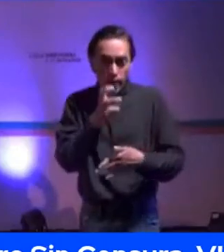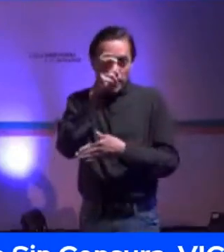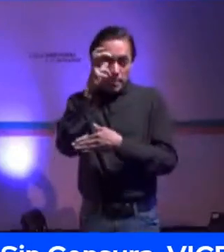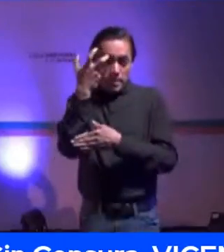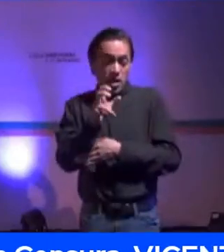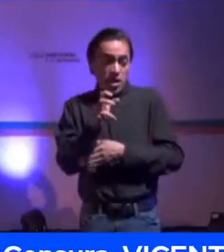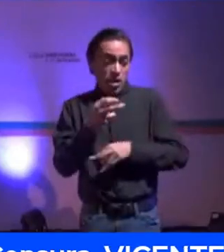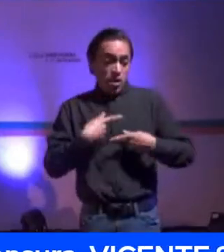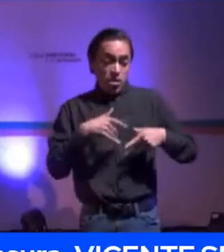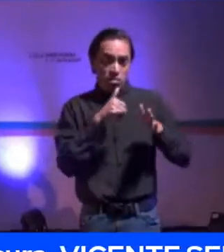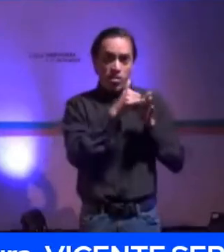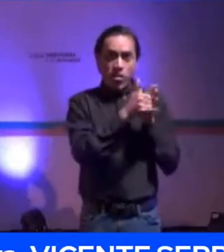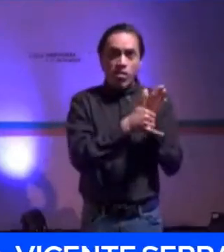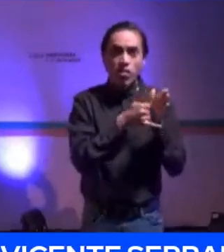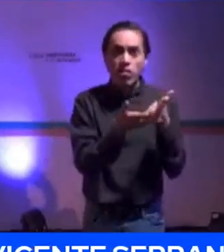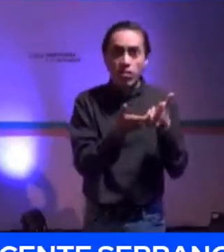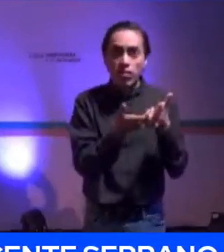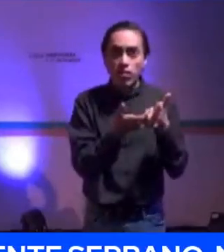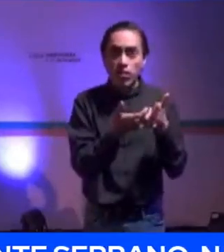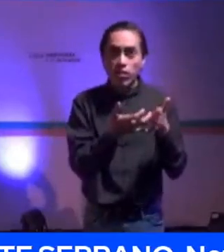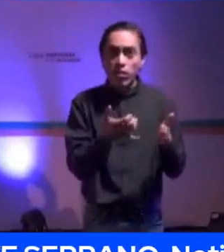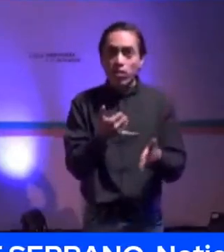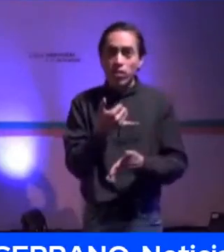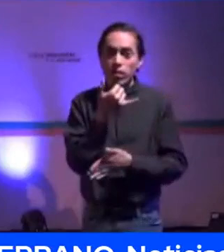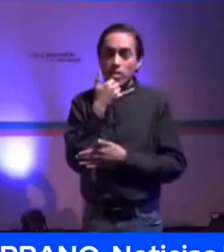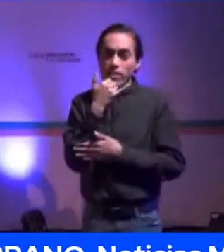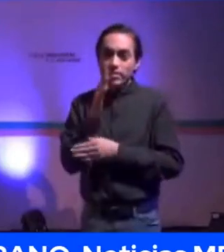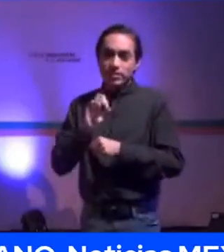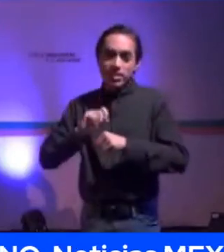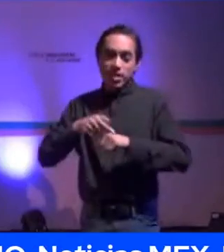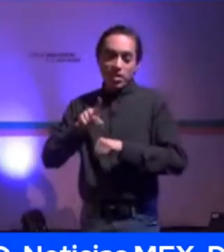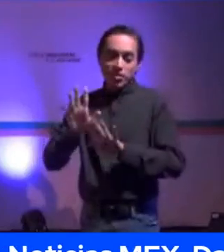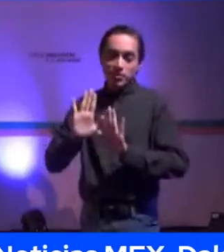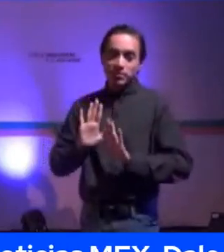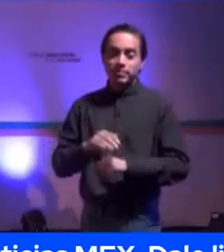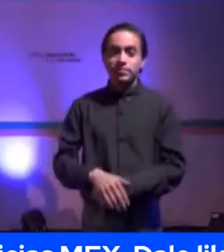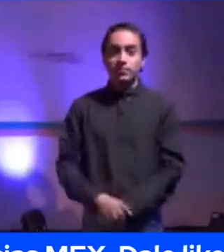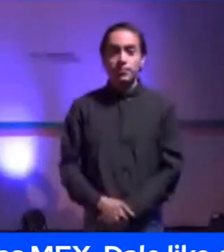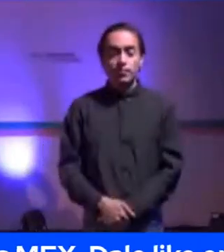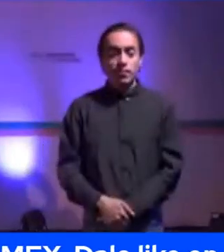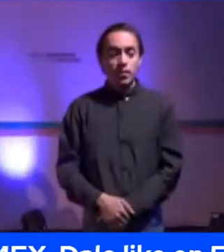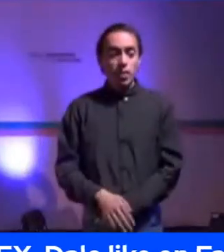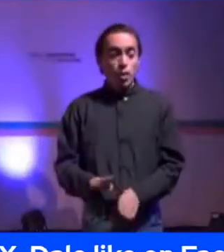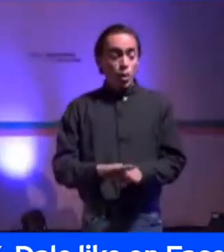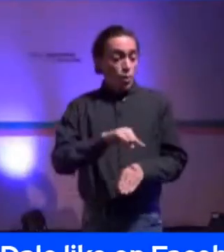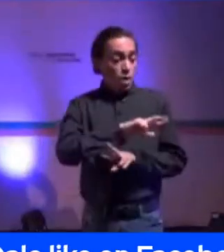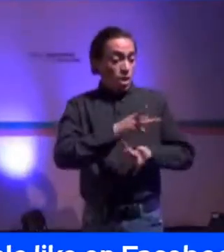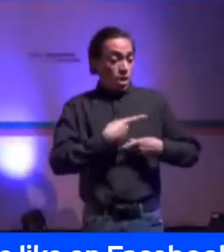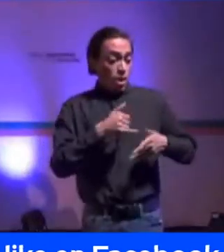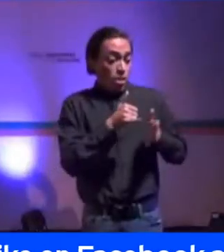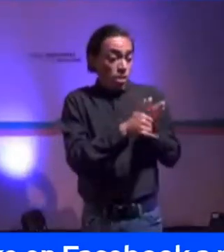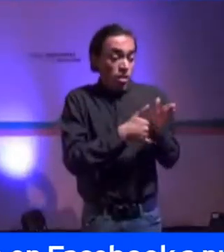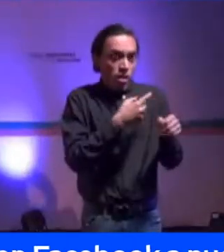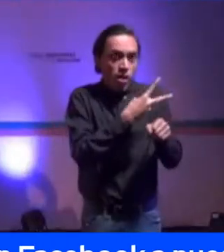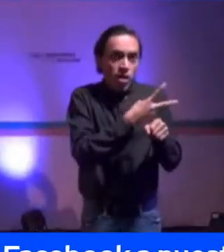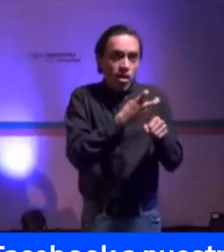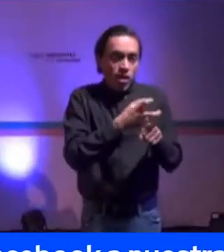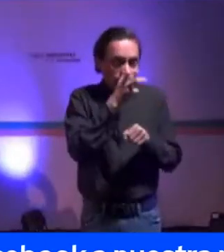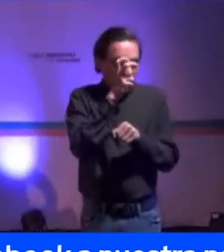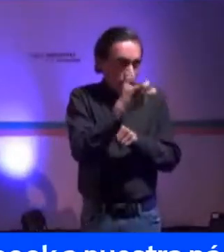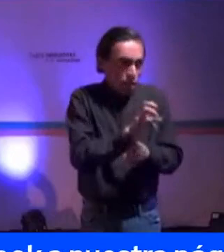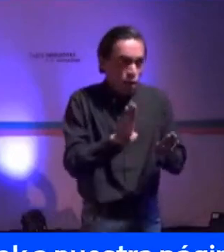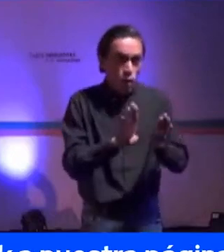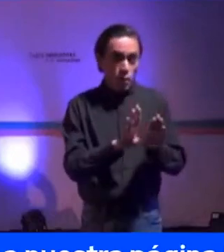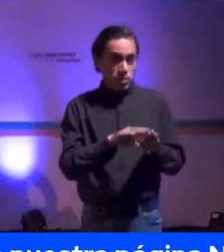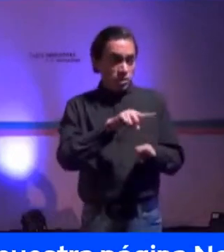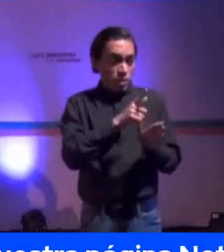youtuberos? Ya me voy a ir soltando la greña, ¿eh? ¿Cómo invitan a estos pinches youtuberos si no han escrito